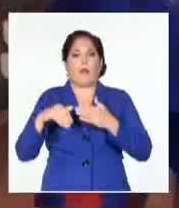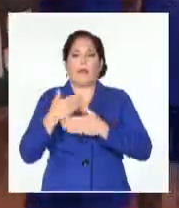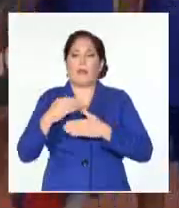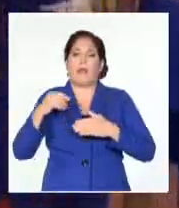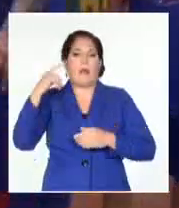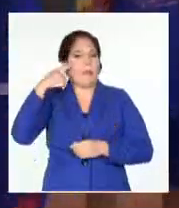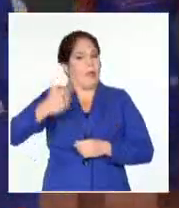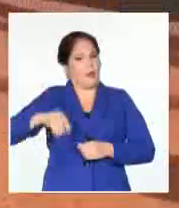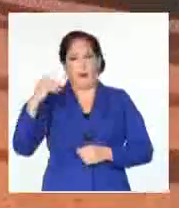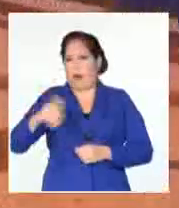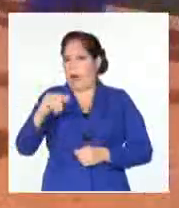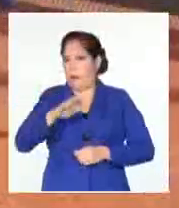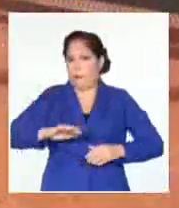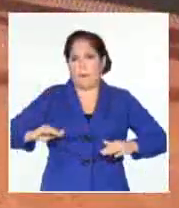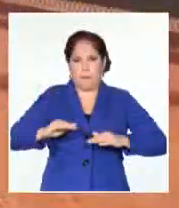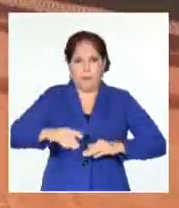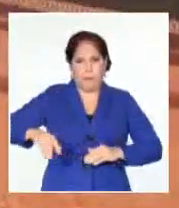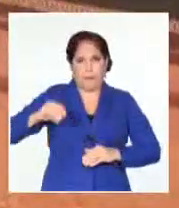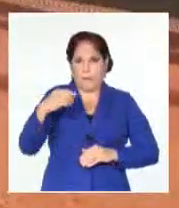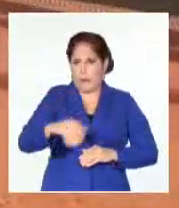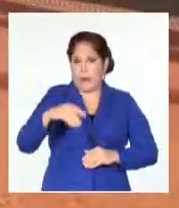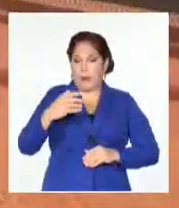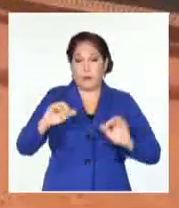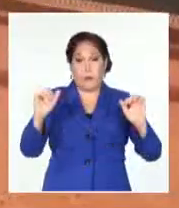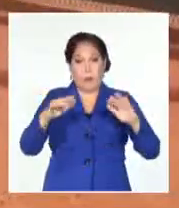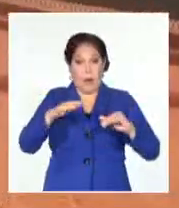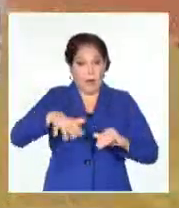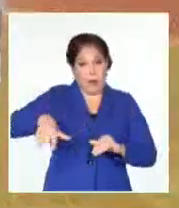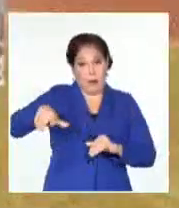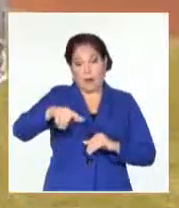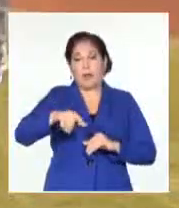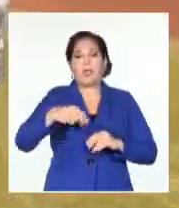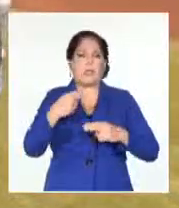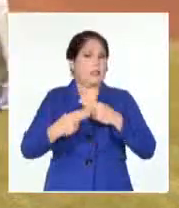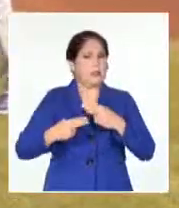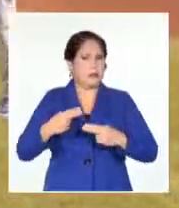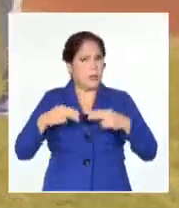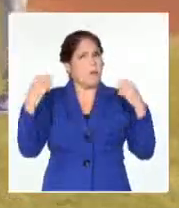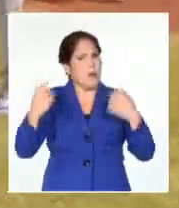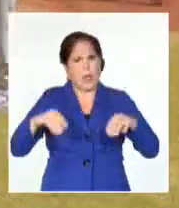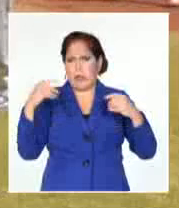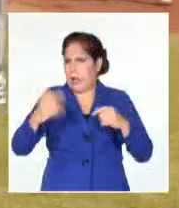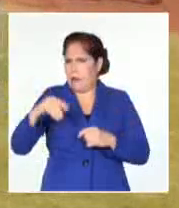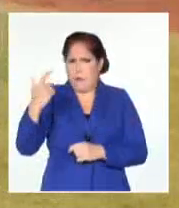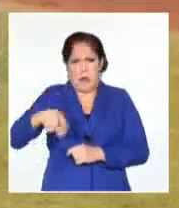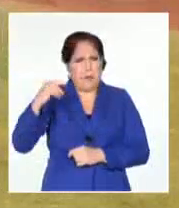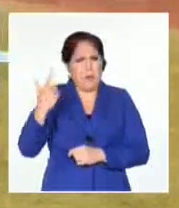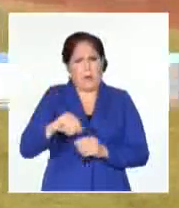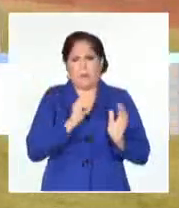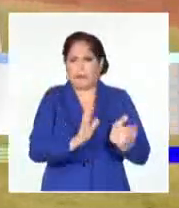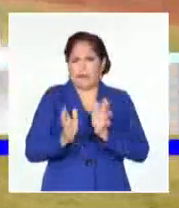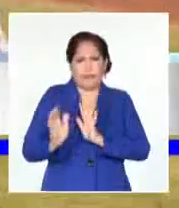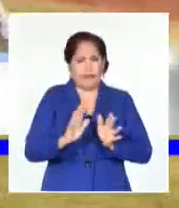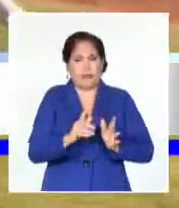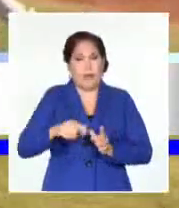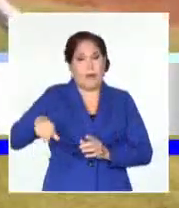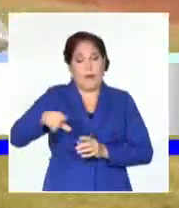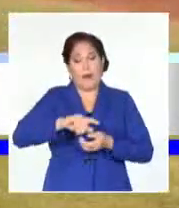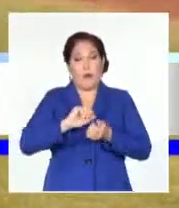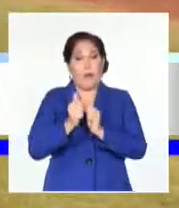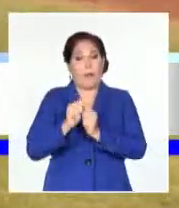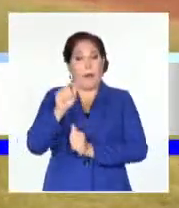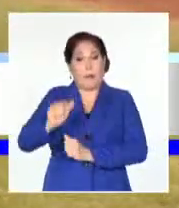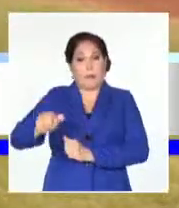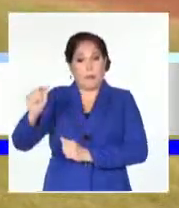Yucatán. El Parque Kukulcán Álamo, cuartel general de los Leones de Yucatán y sede del evento, acogió a los atletas, quienes